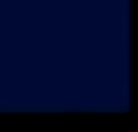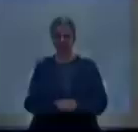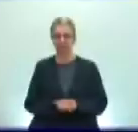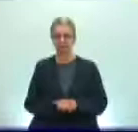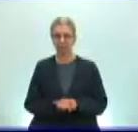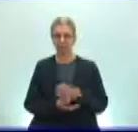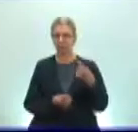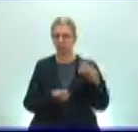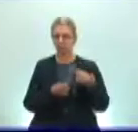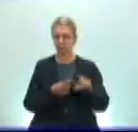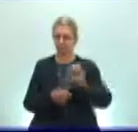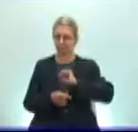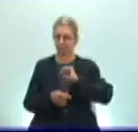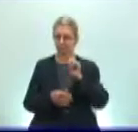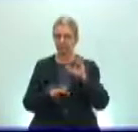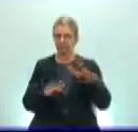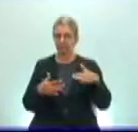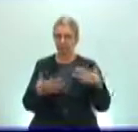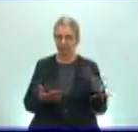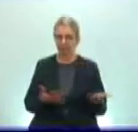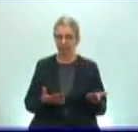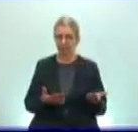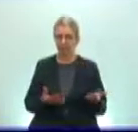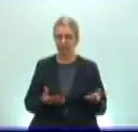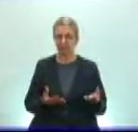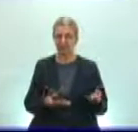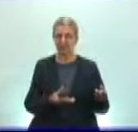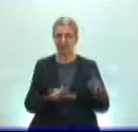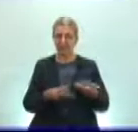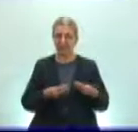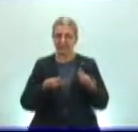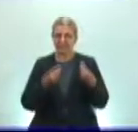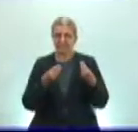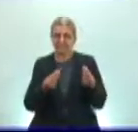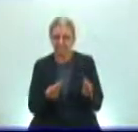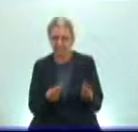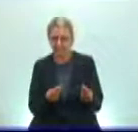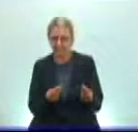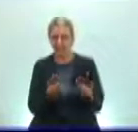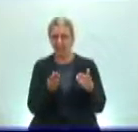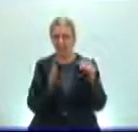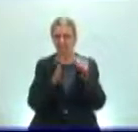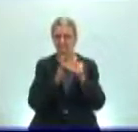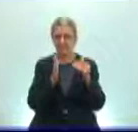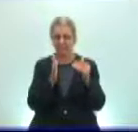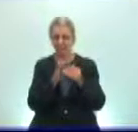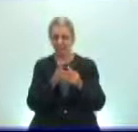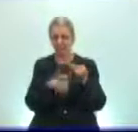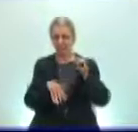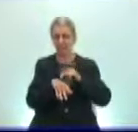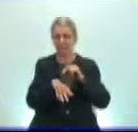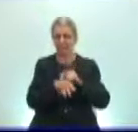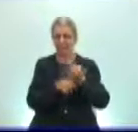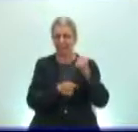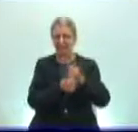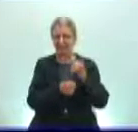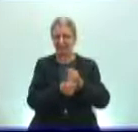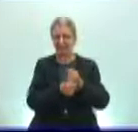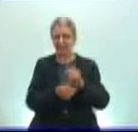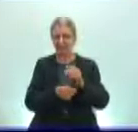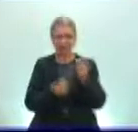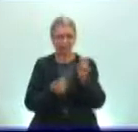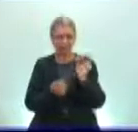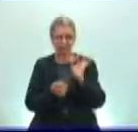Otros logros alcanzados por la URSS, como ustedes pueden observar en pantalla, es precisamente que aportaron millones de horas de trabajo